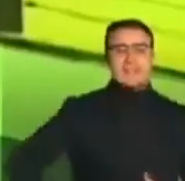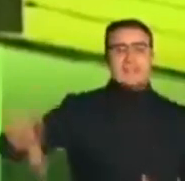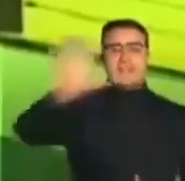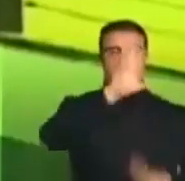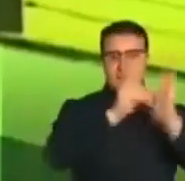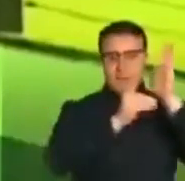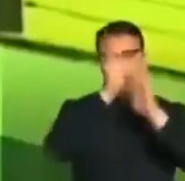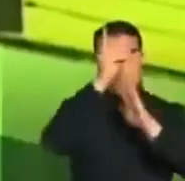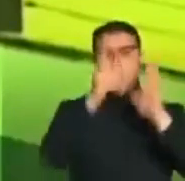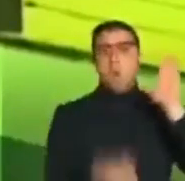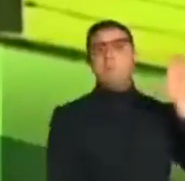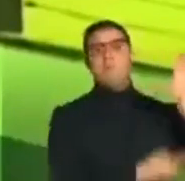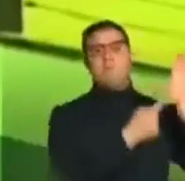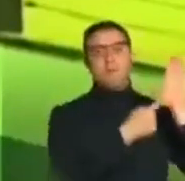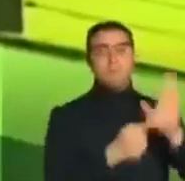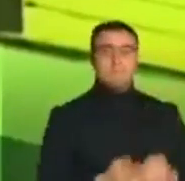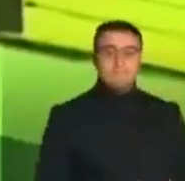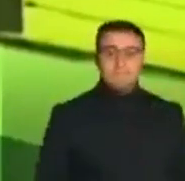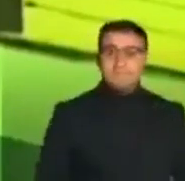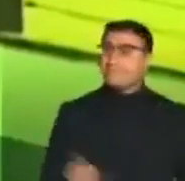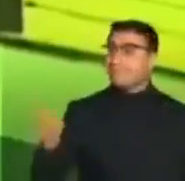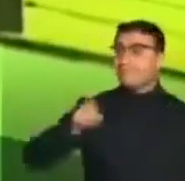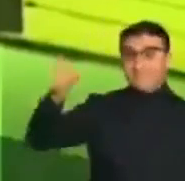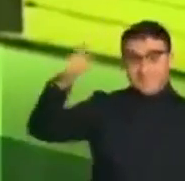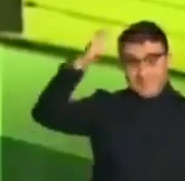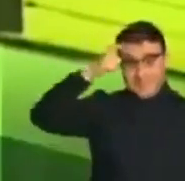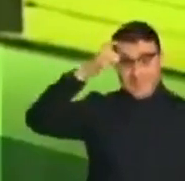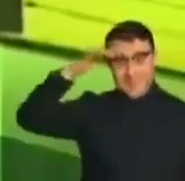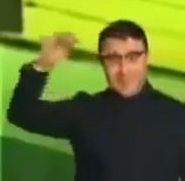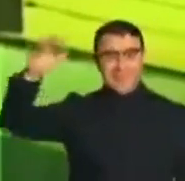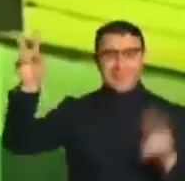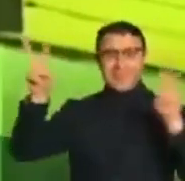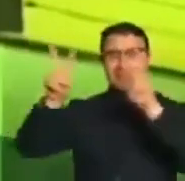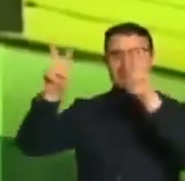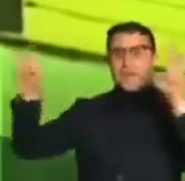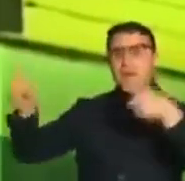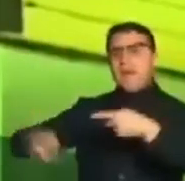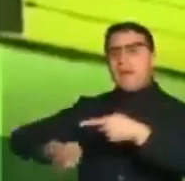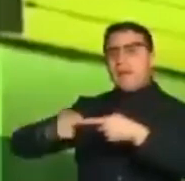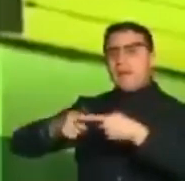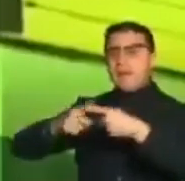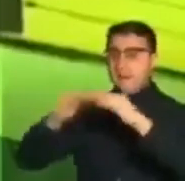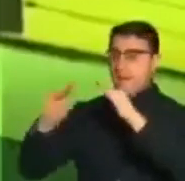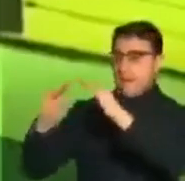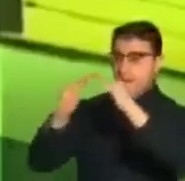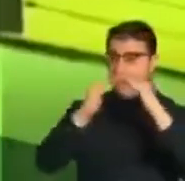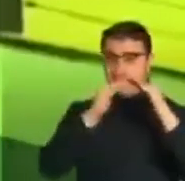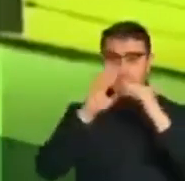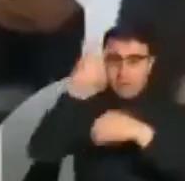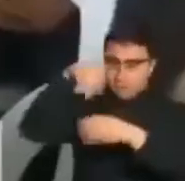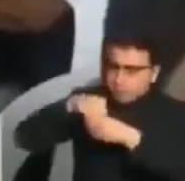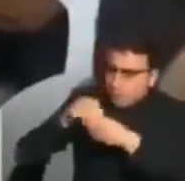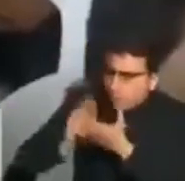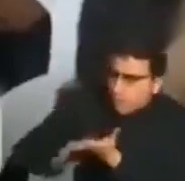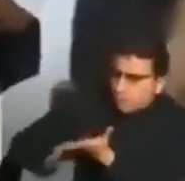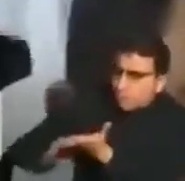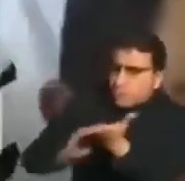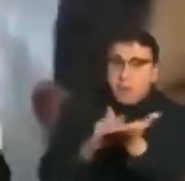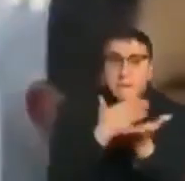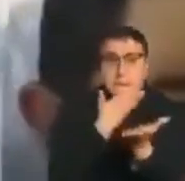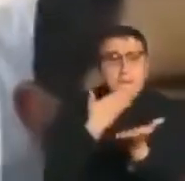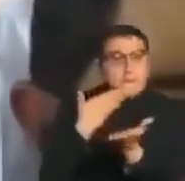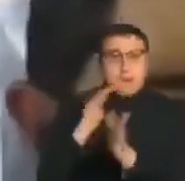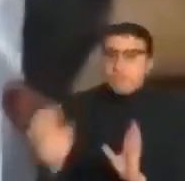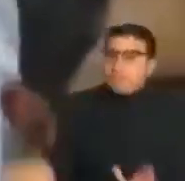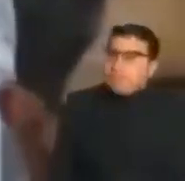hablamos del mejoramiento de viviendas, que es un cambio